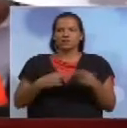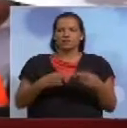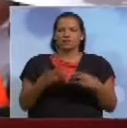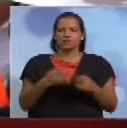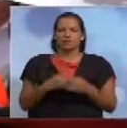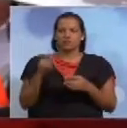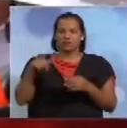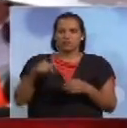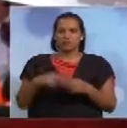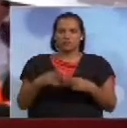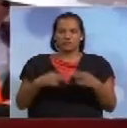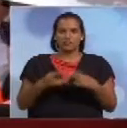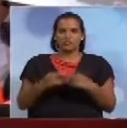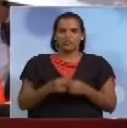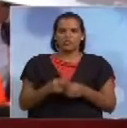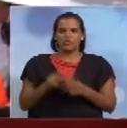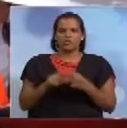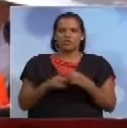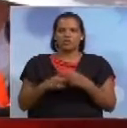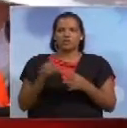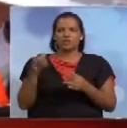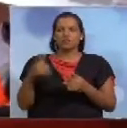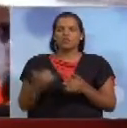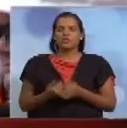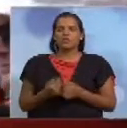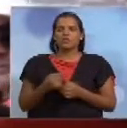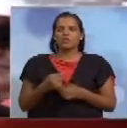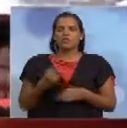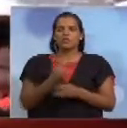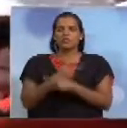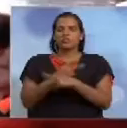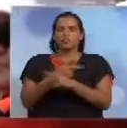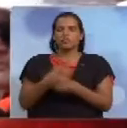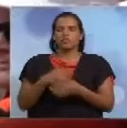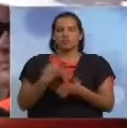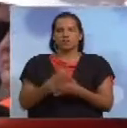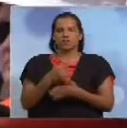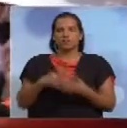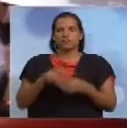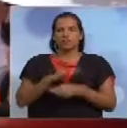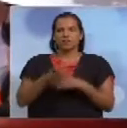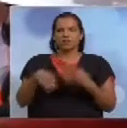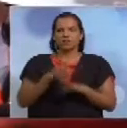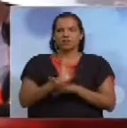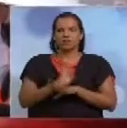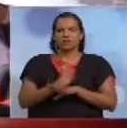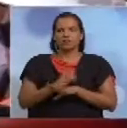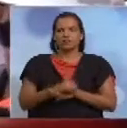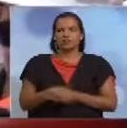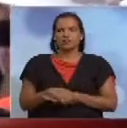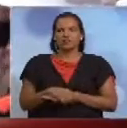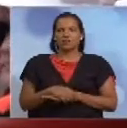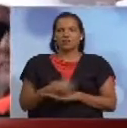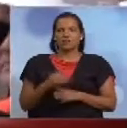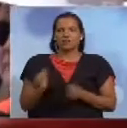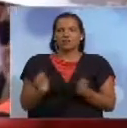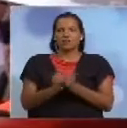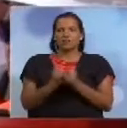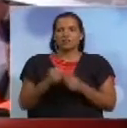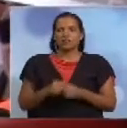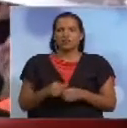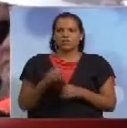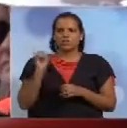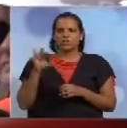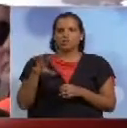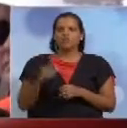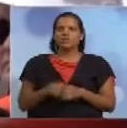infraestructura, pero esta comienza, ya está de hecho generando recursos para el pueblo ecuatoriano, no solamente con soberanía energética,